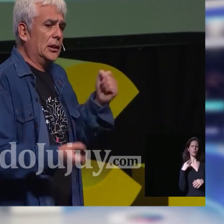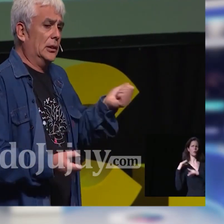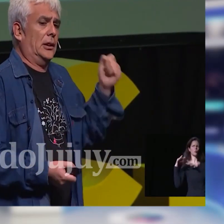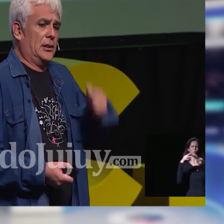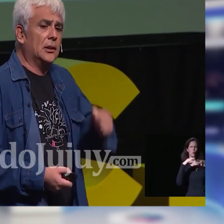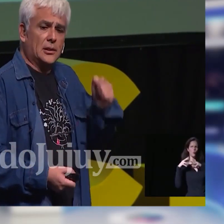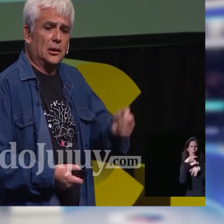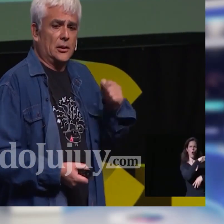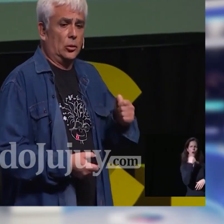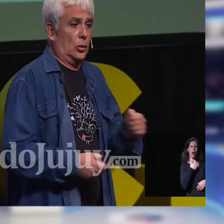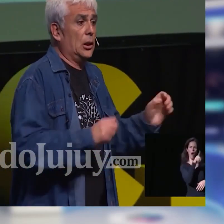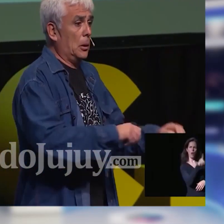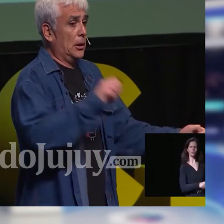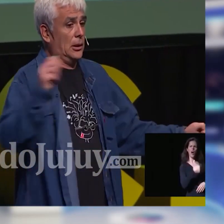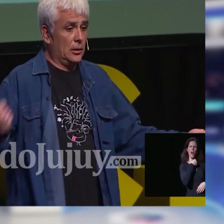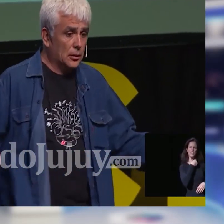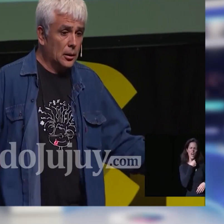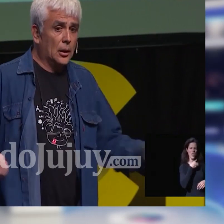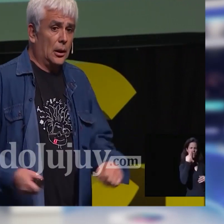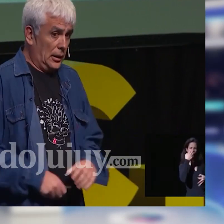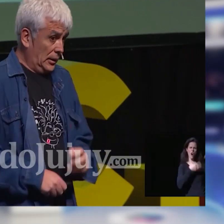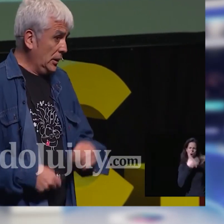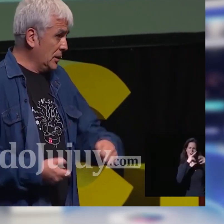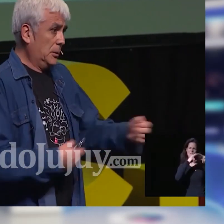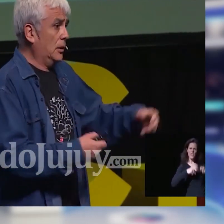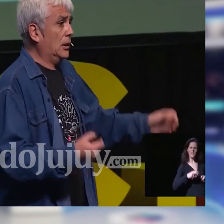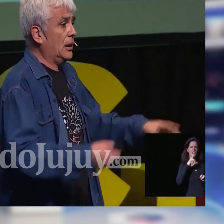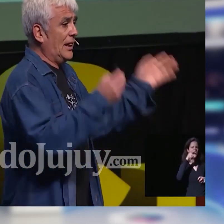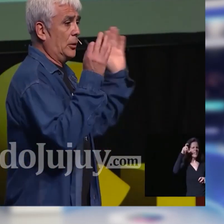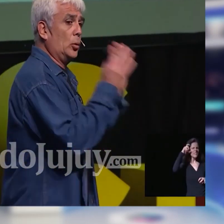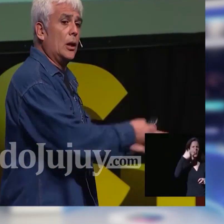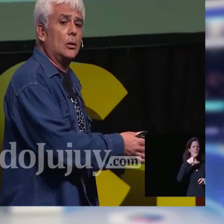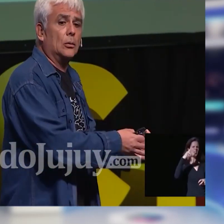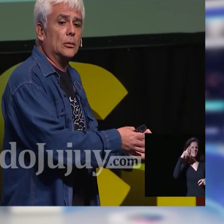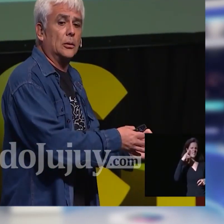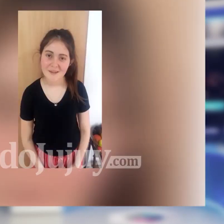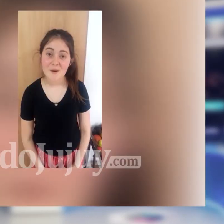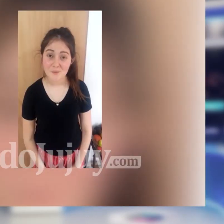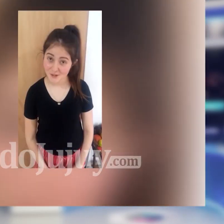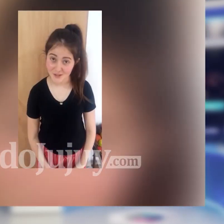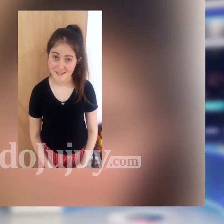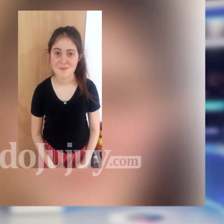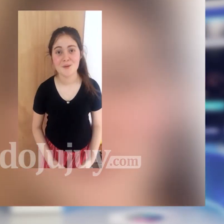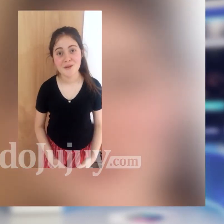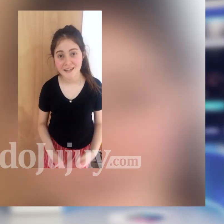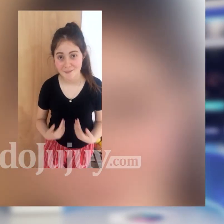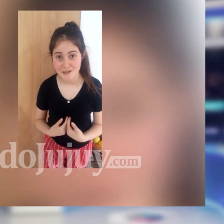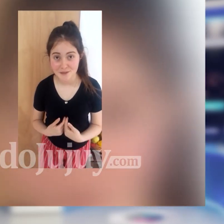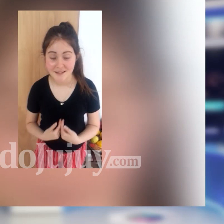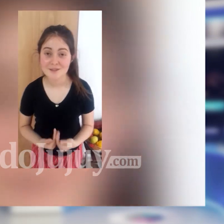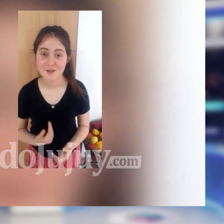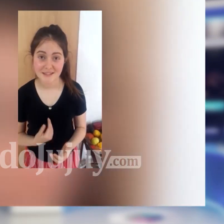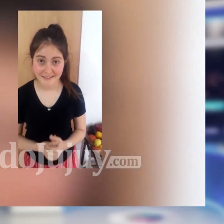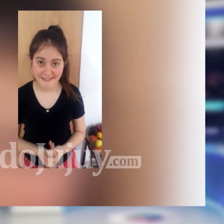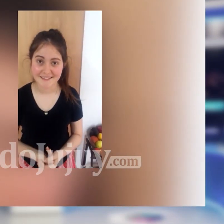¿estás en quinto año ahora? ¿En qué estás cursando? Ahora pasé a quinto año, el último año de la secundaria, estoy en la promo. El último año.